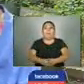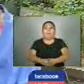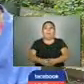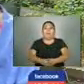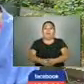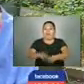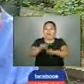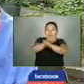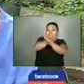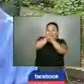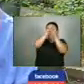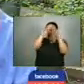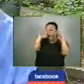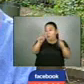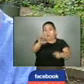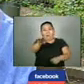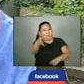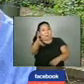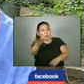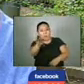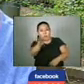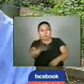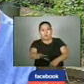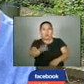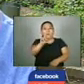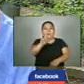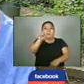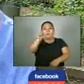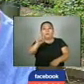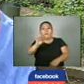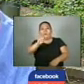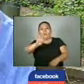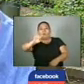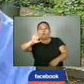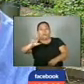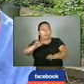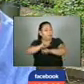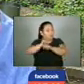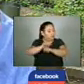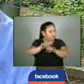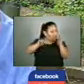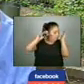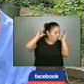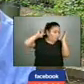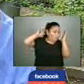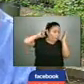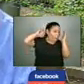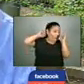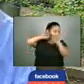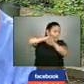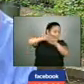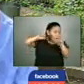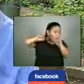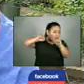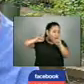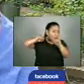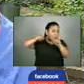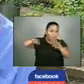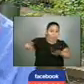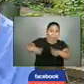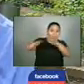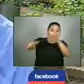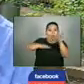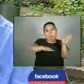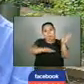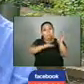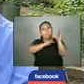En la madrugada eran prácticamente como un cuarto para las dos de la mañana, cuando se oía un estruendo bien fuerte, se cayeron dos árboles